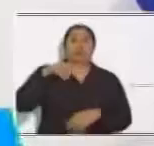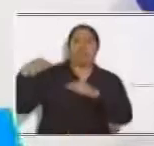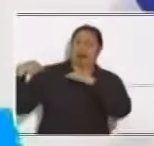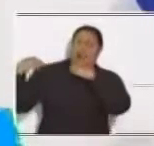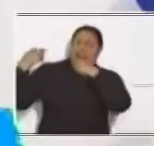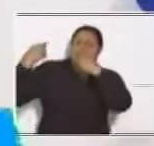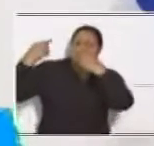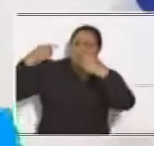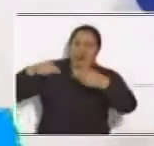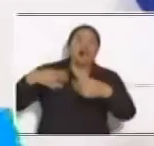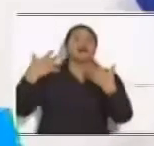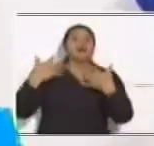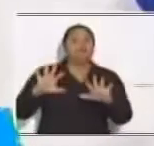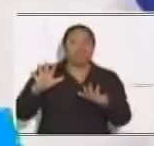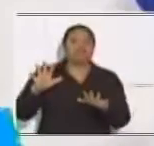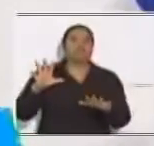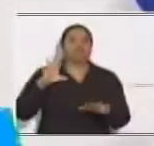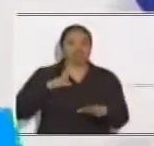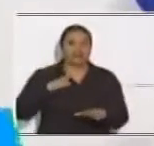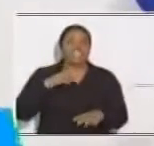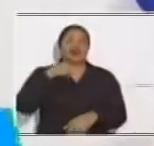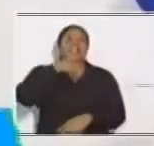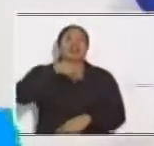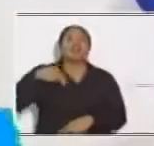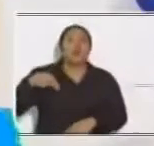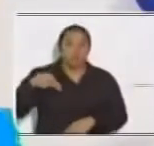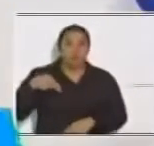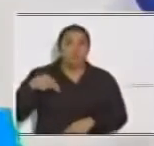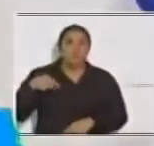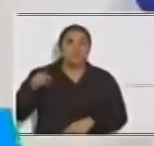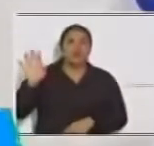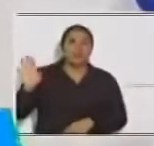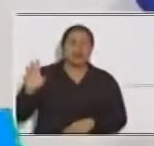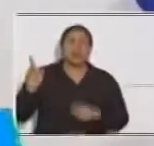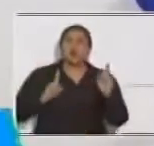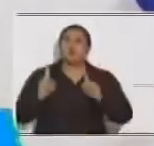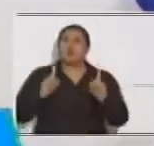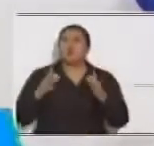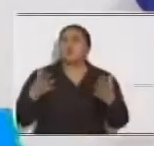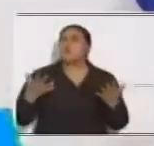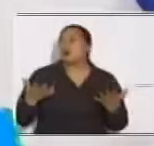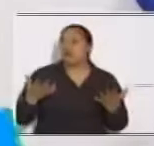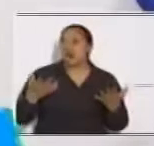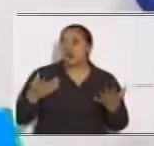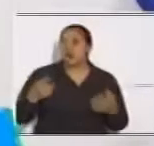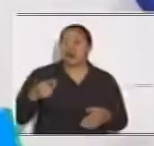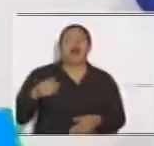y lo que encontramos más antiguo, el origen, es esta palabra,